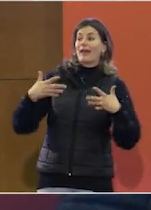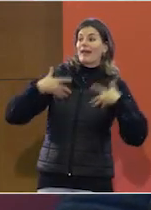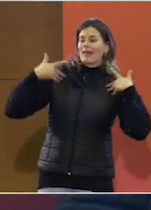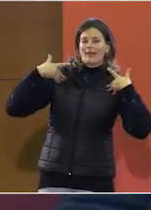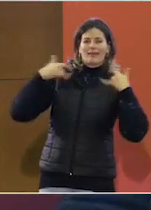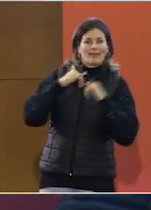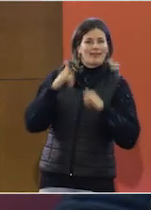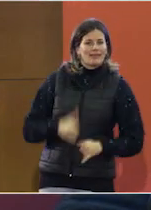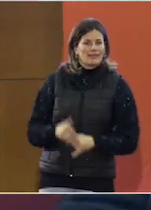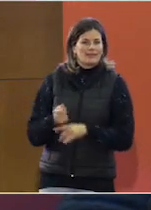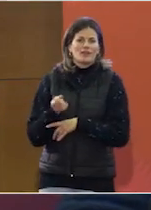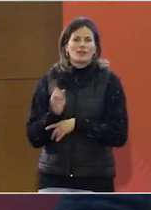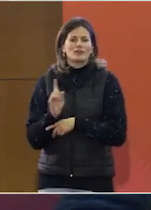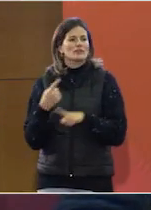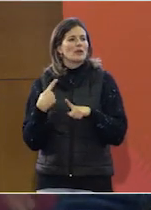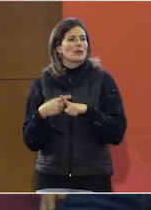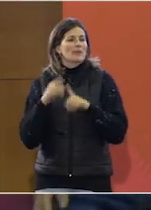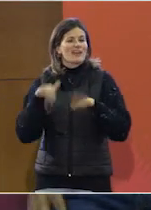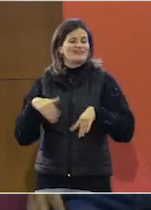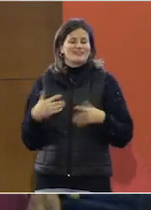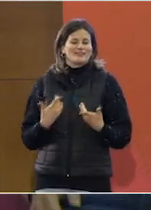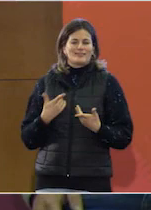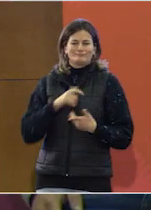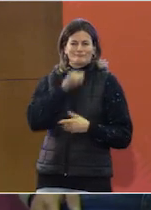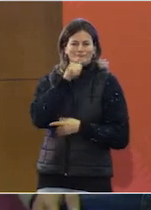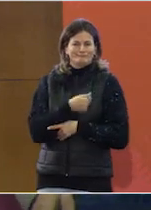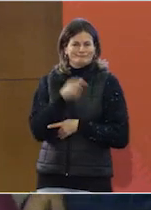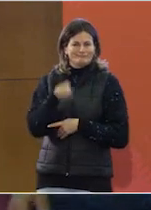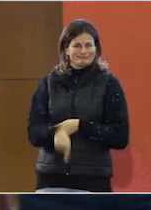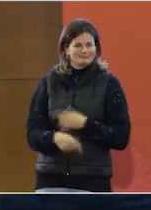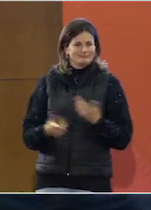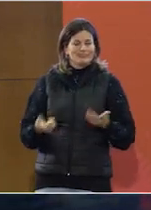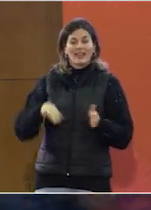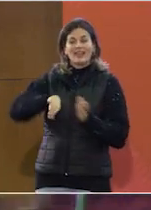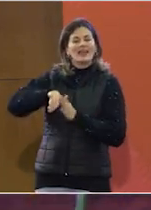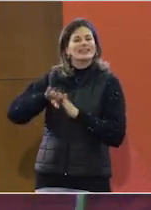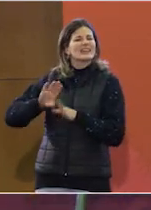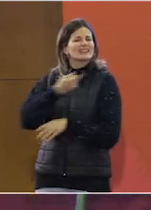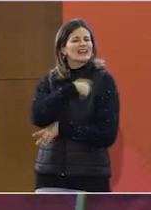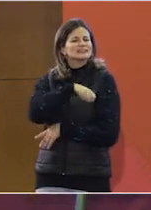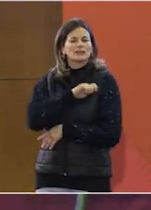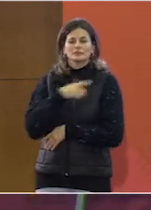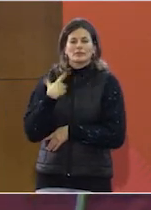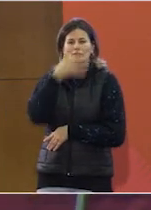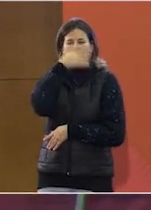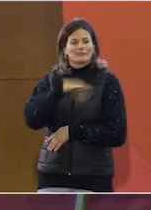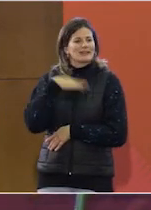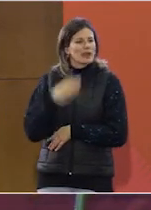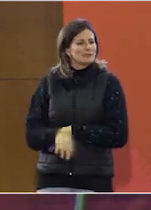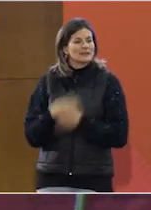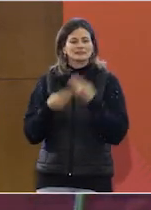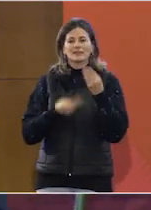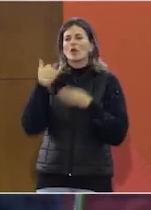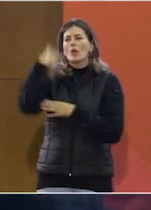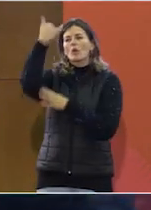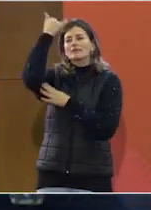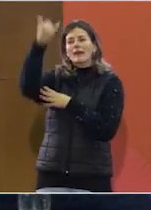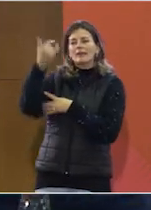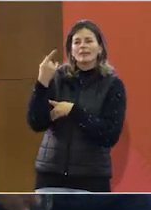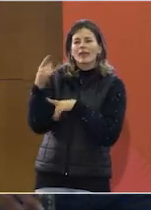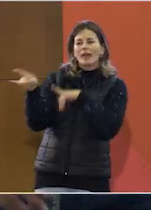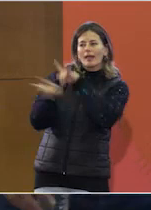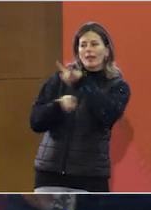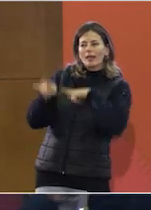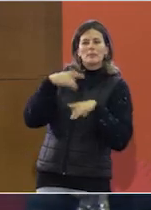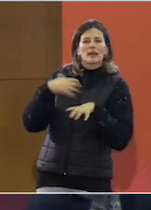alegrarnos, porque es una desgracia. La derecha española ha sido incapaz de construir una idea de España que sea atractiva para